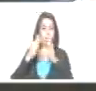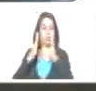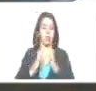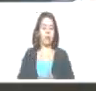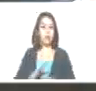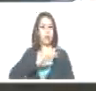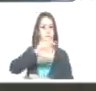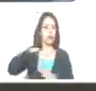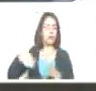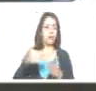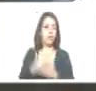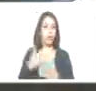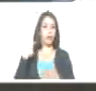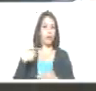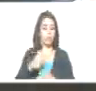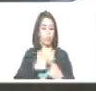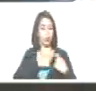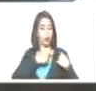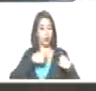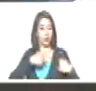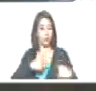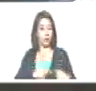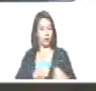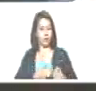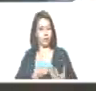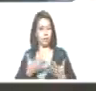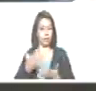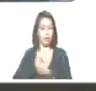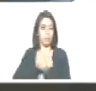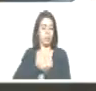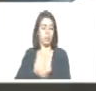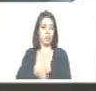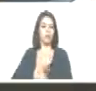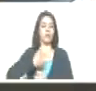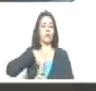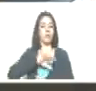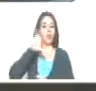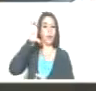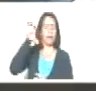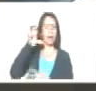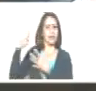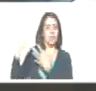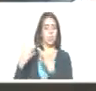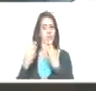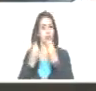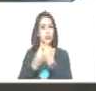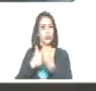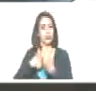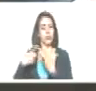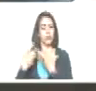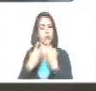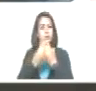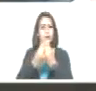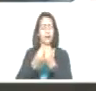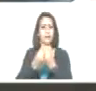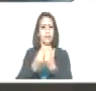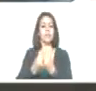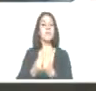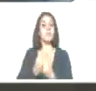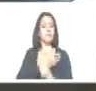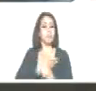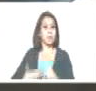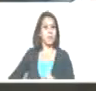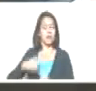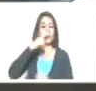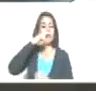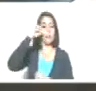todo el que tenga corazón para quererte. Vamos, patria, a caminar yo te acompaño. Vamos, presidente Nicolás Maduro,